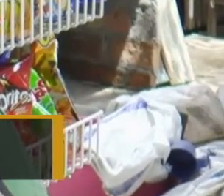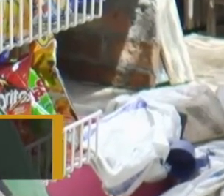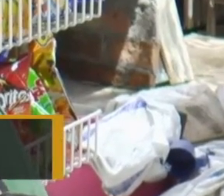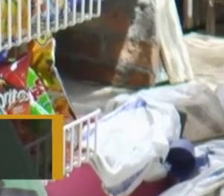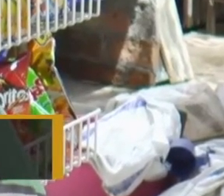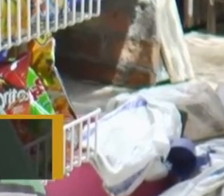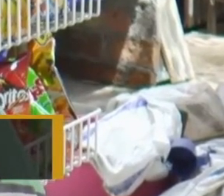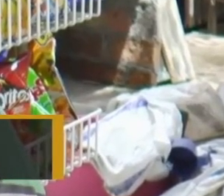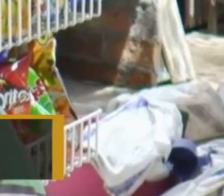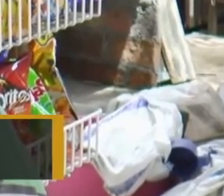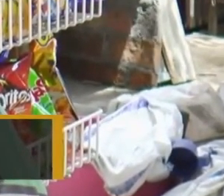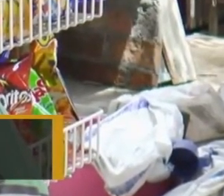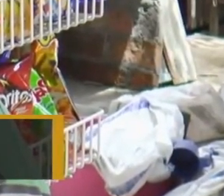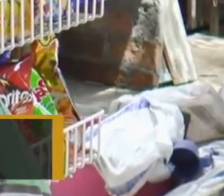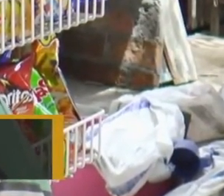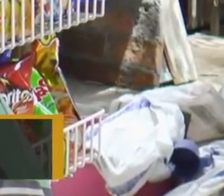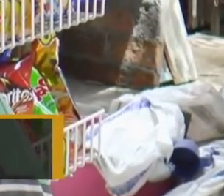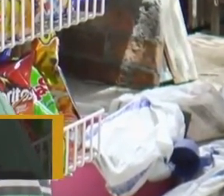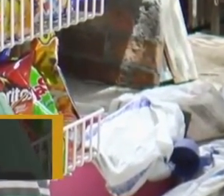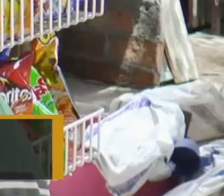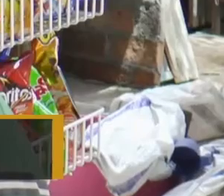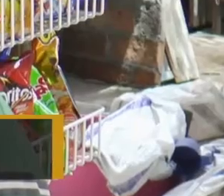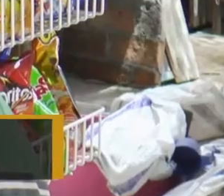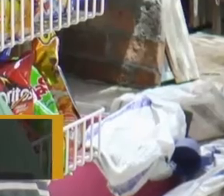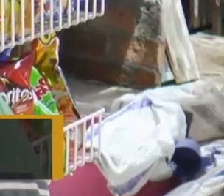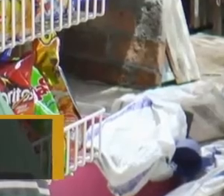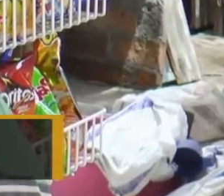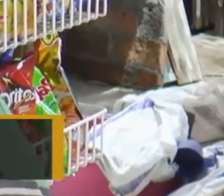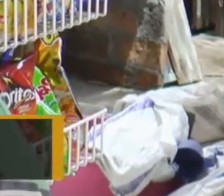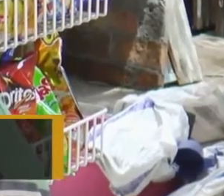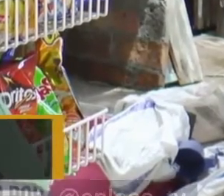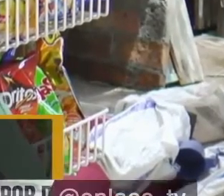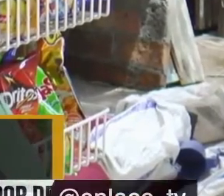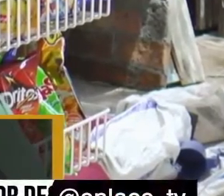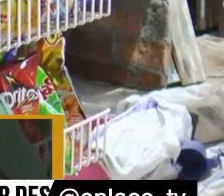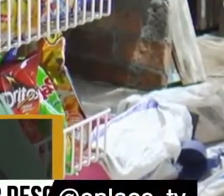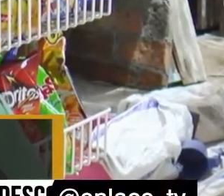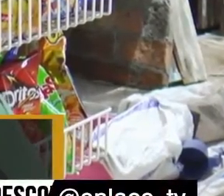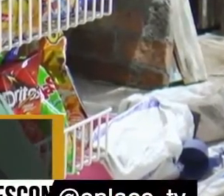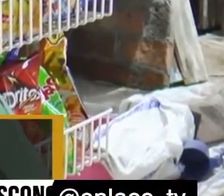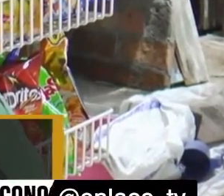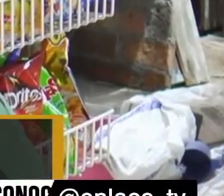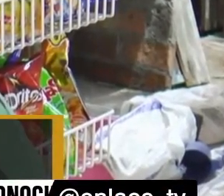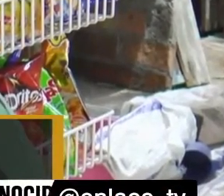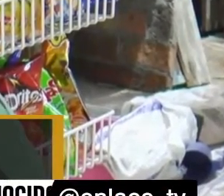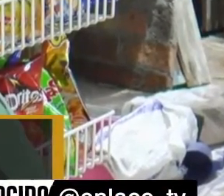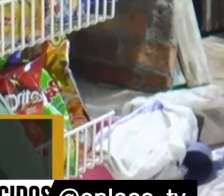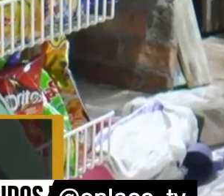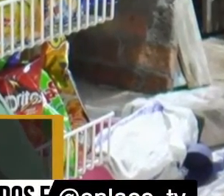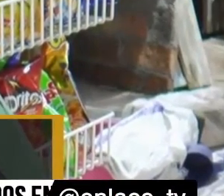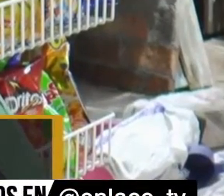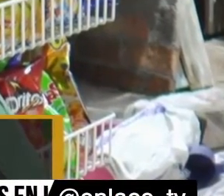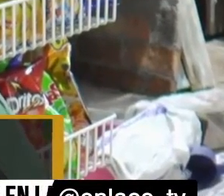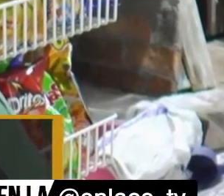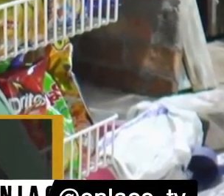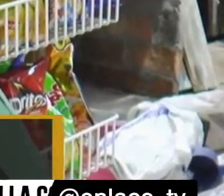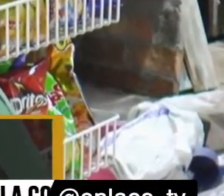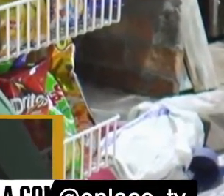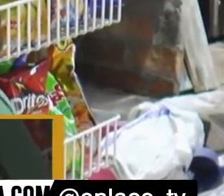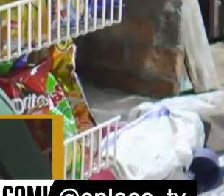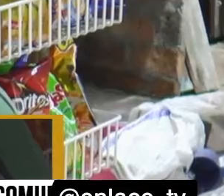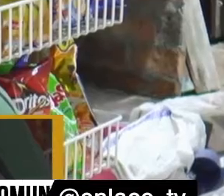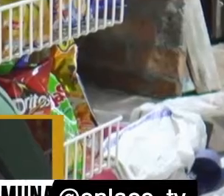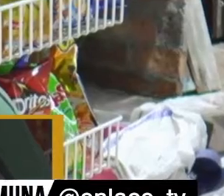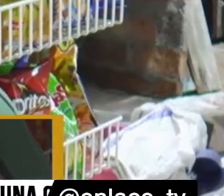así como un poco como de aleada. Y de buena primera un estruendo y ya. No fue